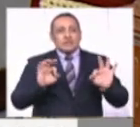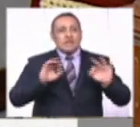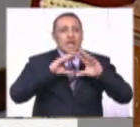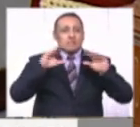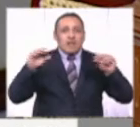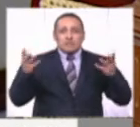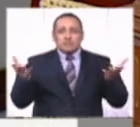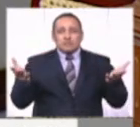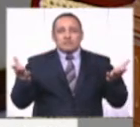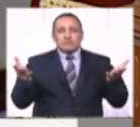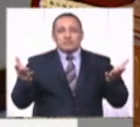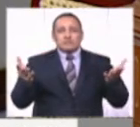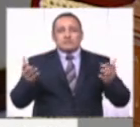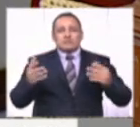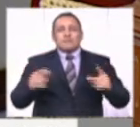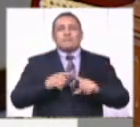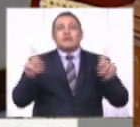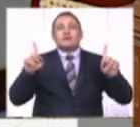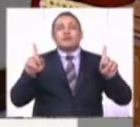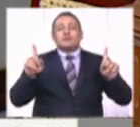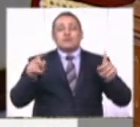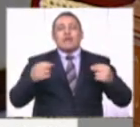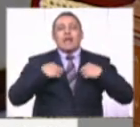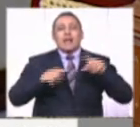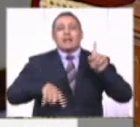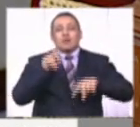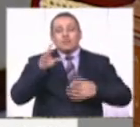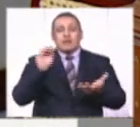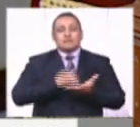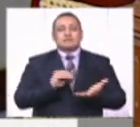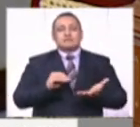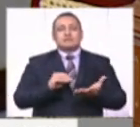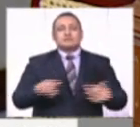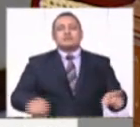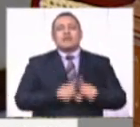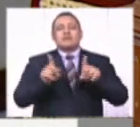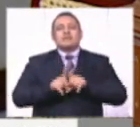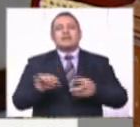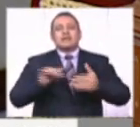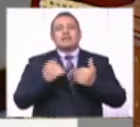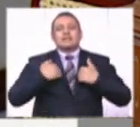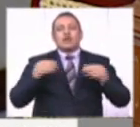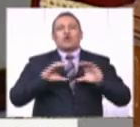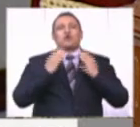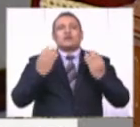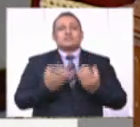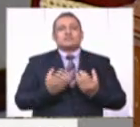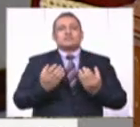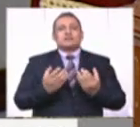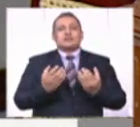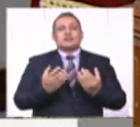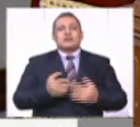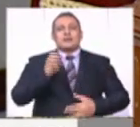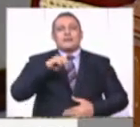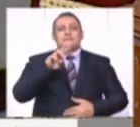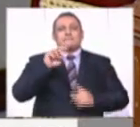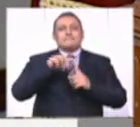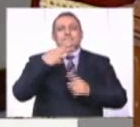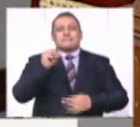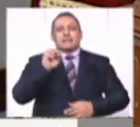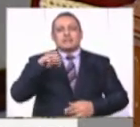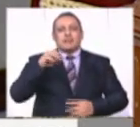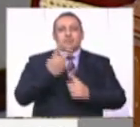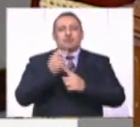tenido en cuenta pero algo más lo que dijo la congresista Marta